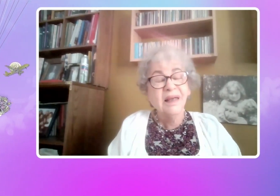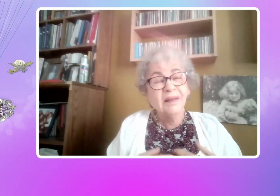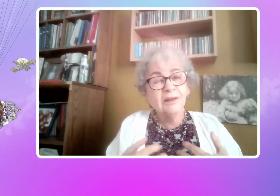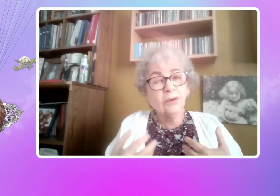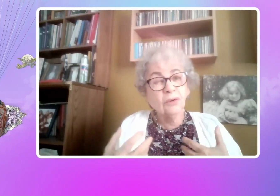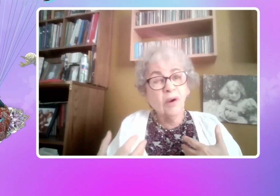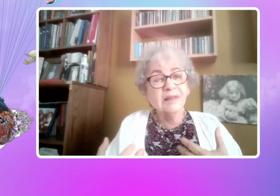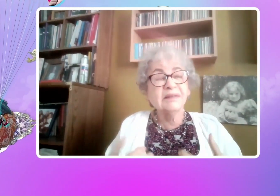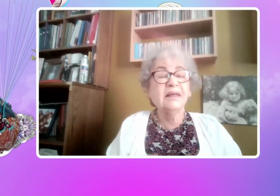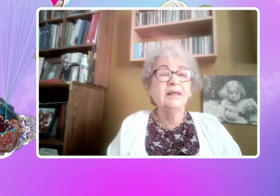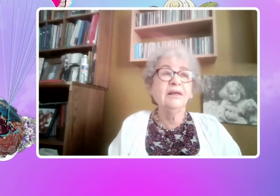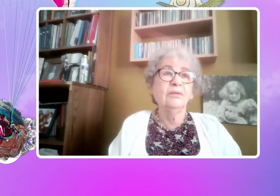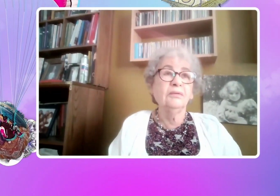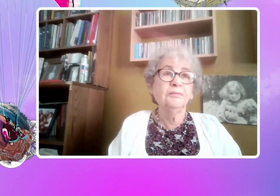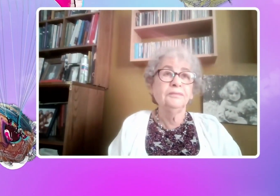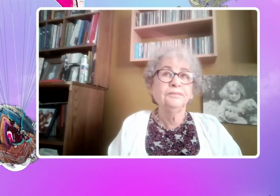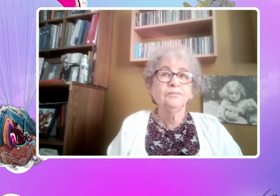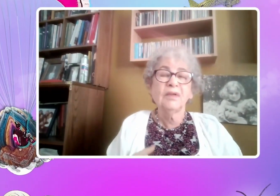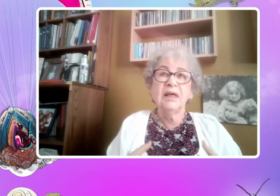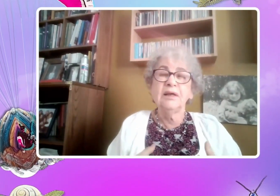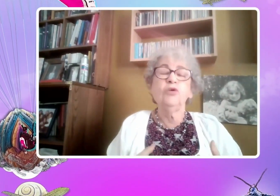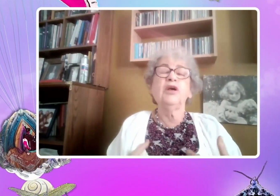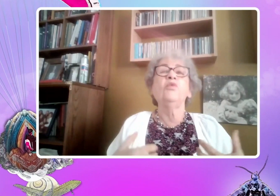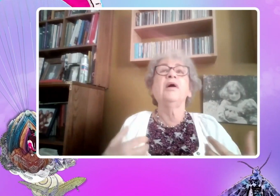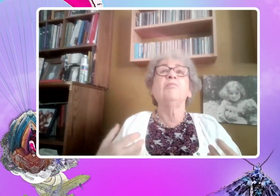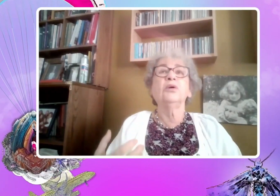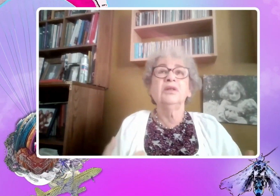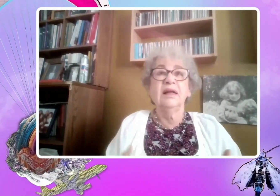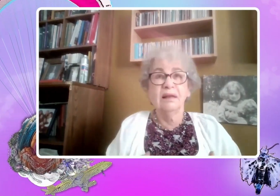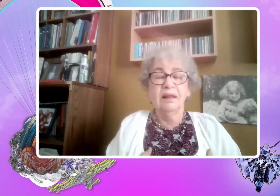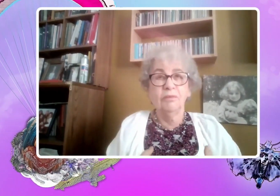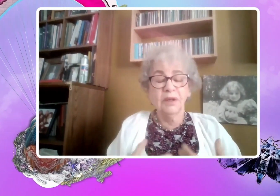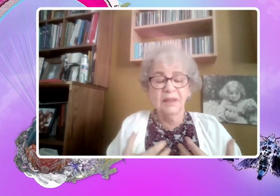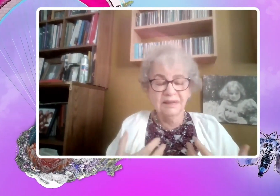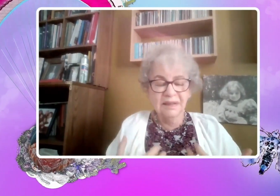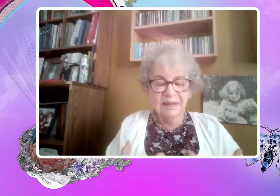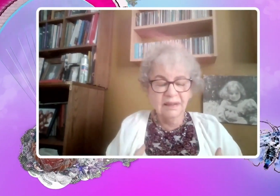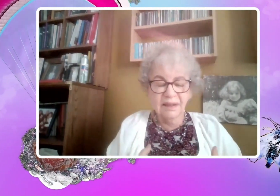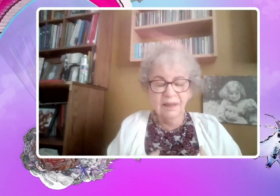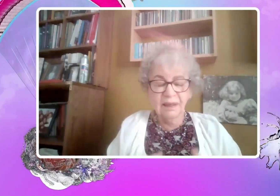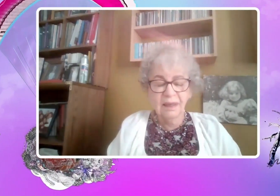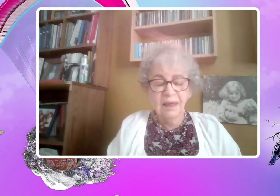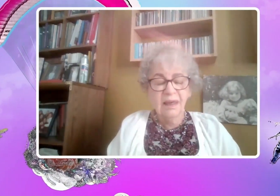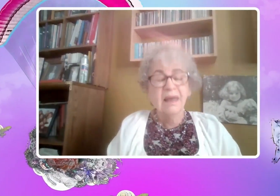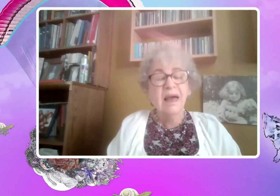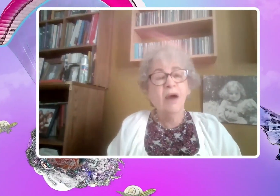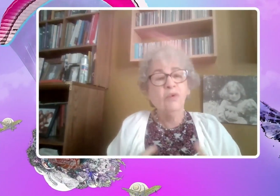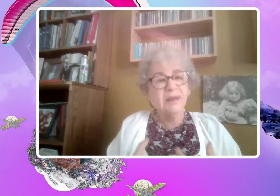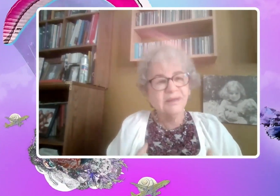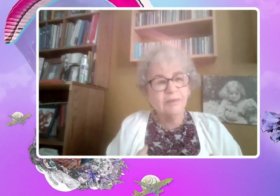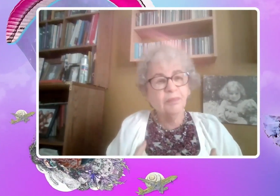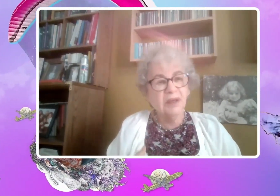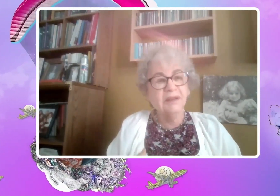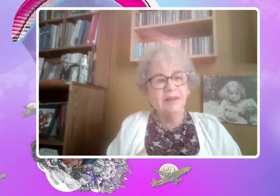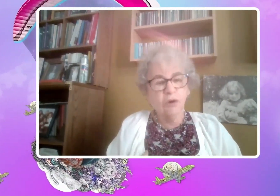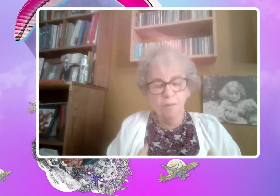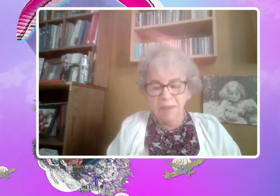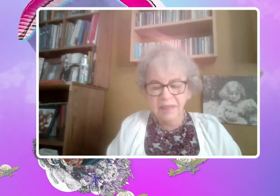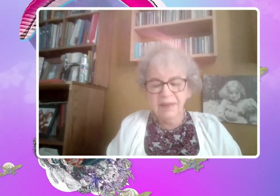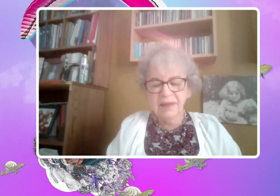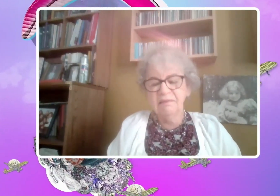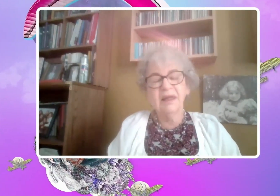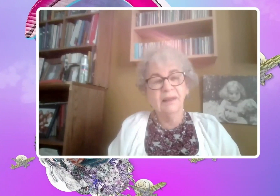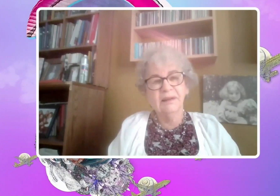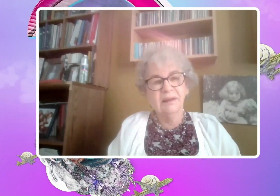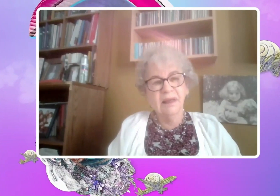otro. Y esto nos ha exigido, y creo que es un aporte a la democracia en general, a un quehacer